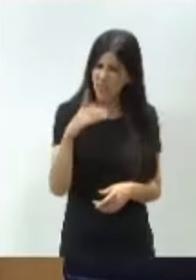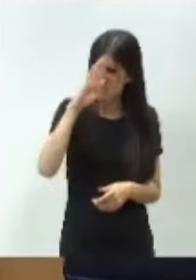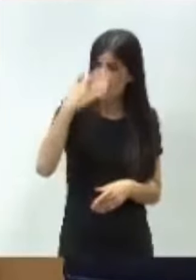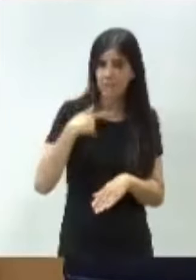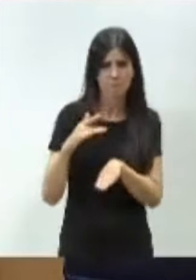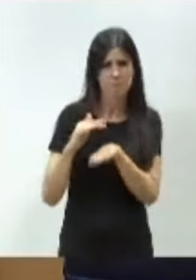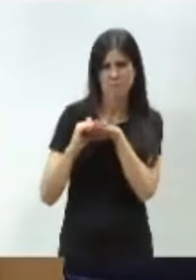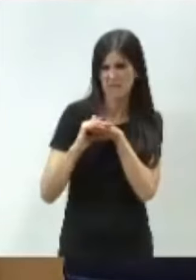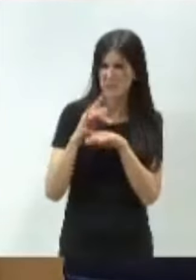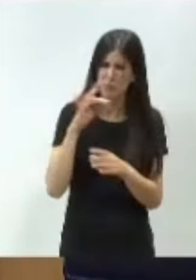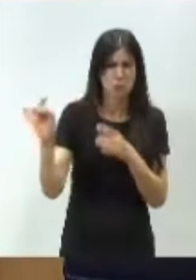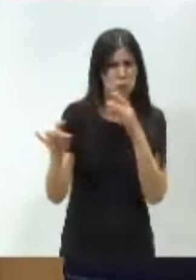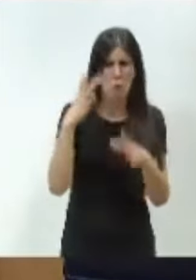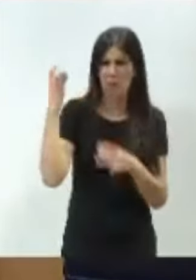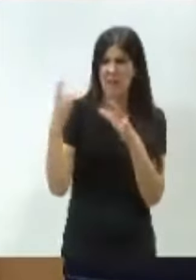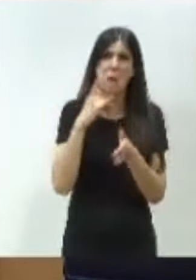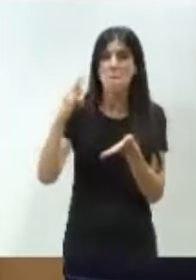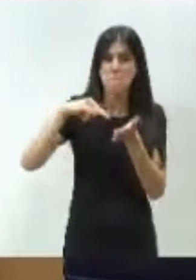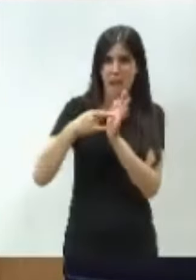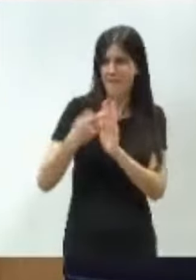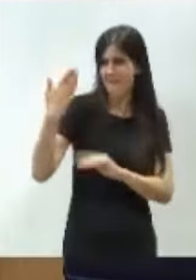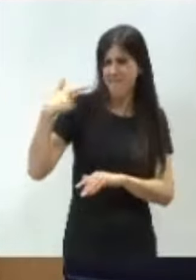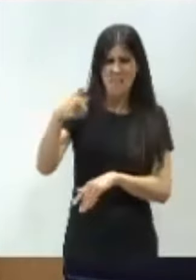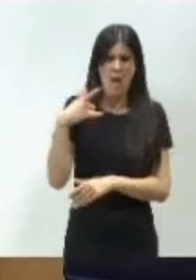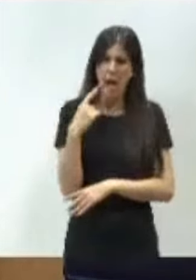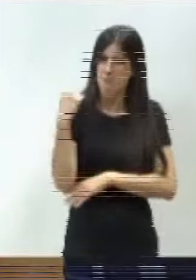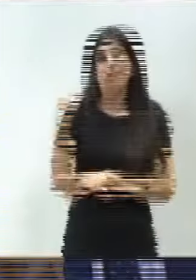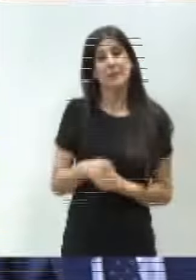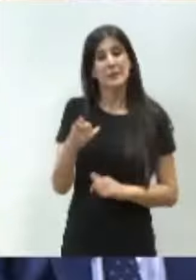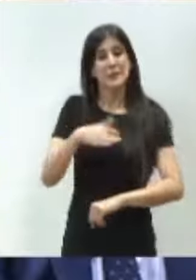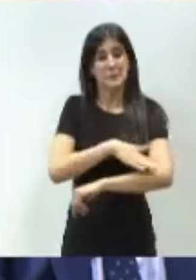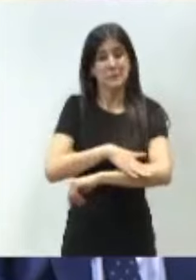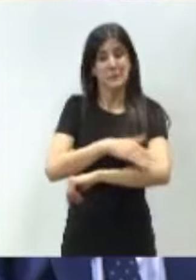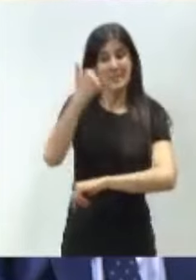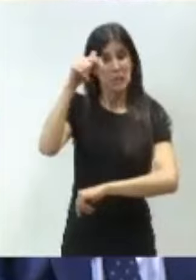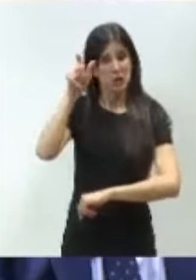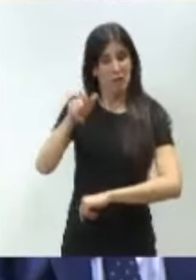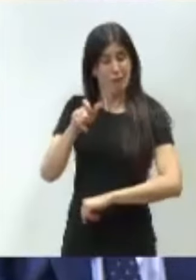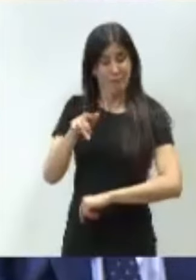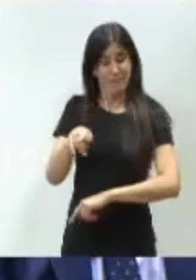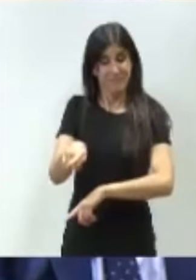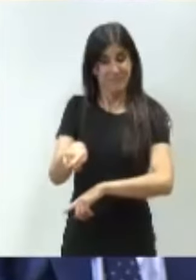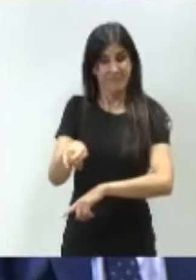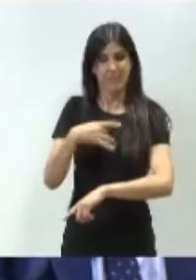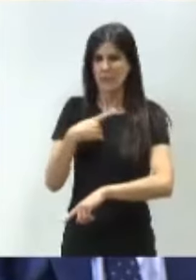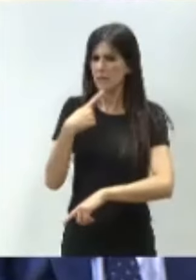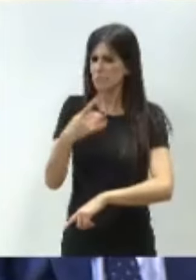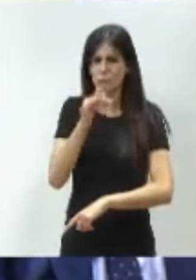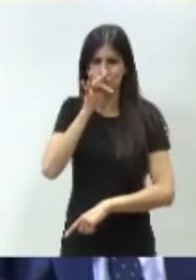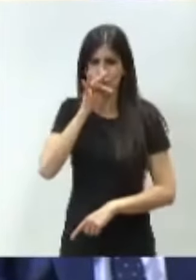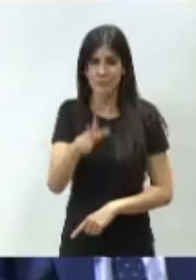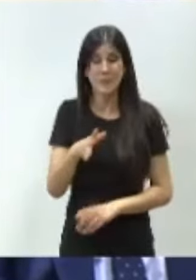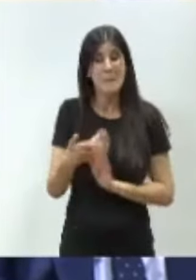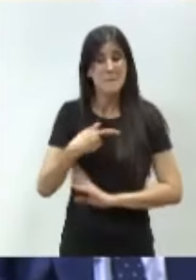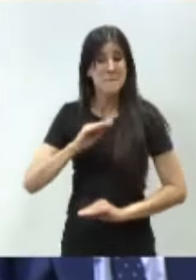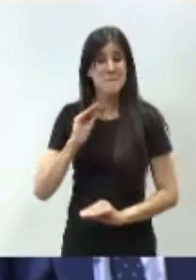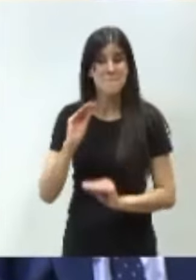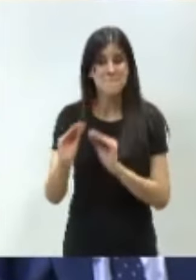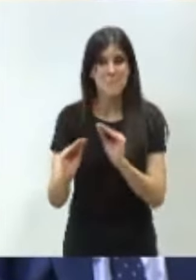Perdóneme, las bobadas que dicen de un plan que apoyar a Europa. Ya finalizando, señor posible? Ministro. Le doy mi palabra de que cuando formulamos esta